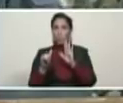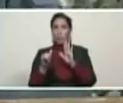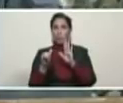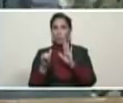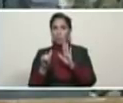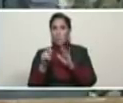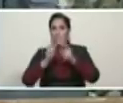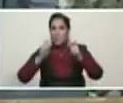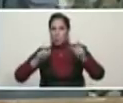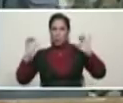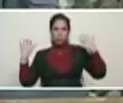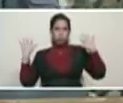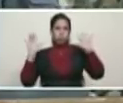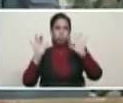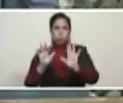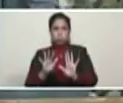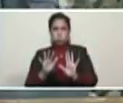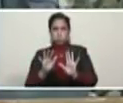la mañana.